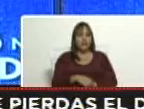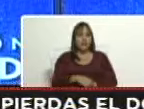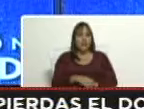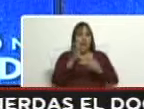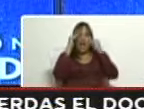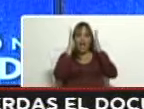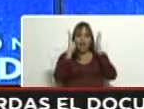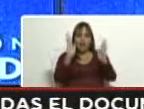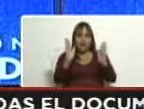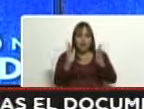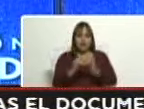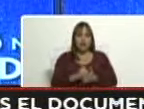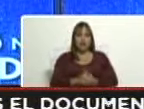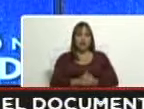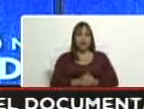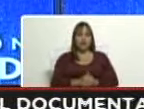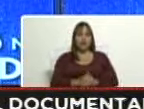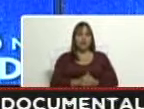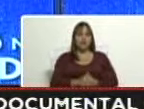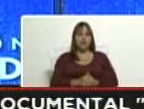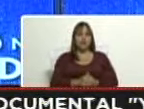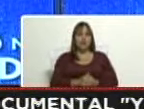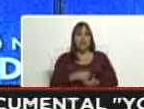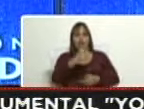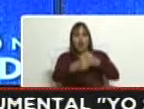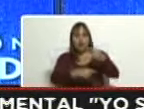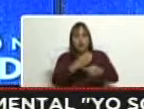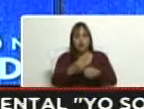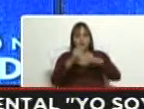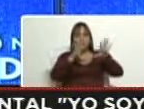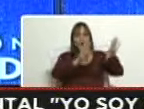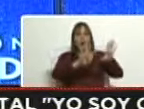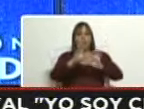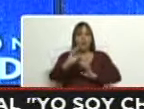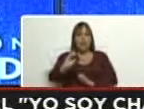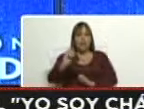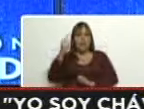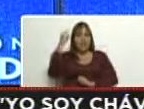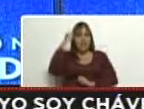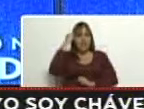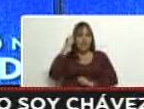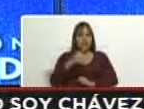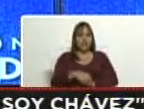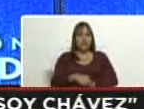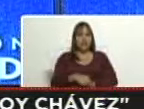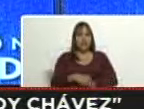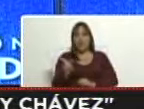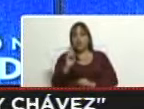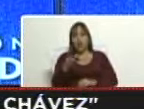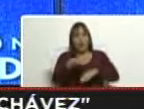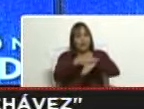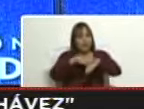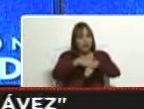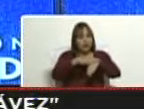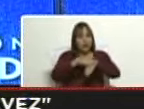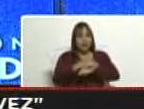atender en los próximos 90 días, no, perdón,